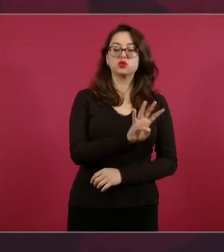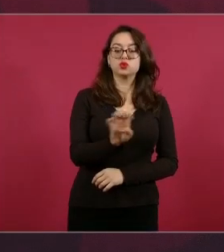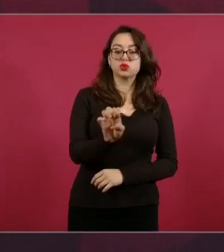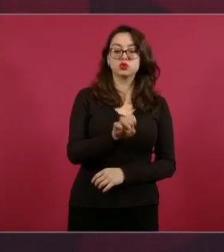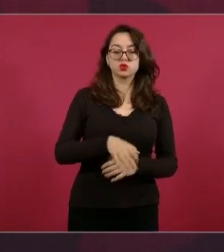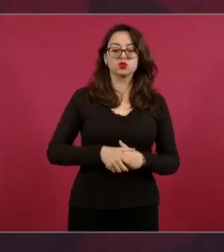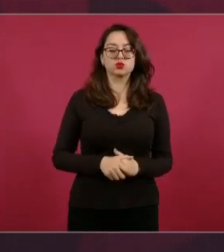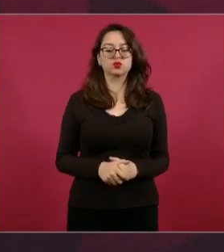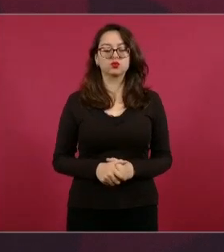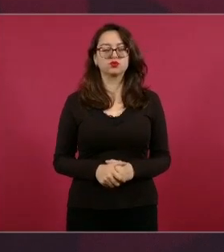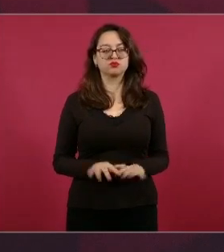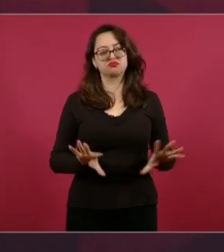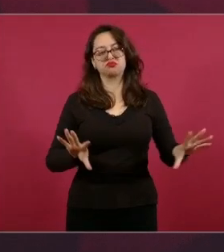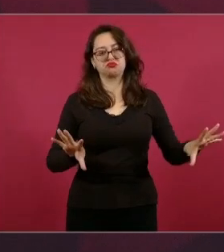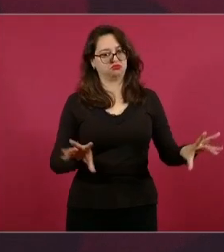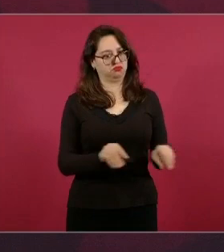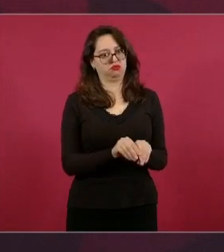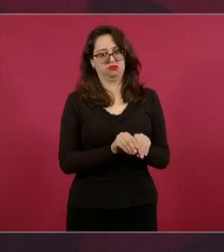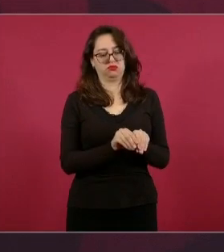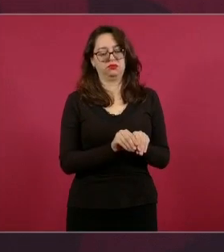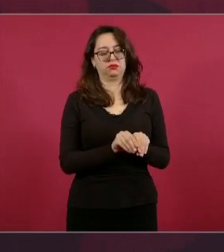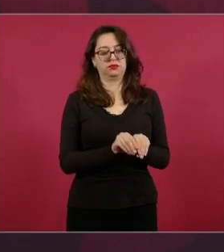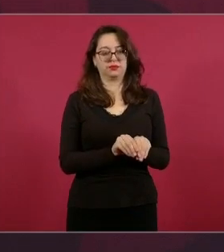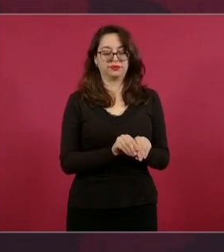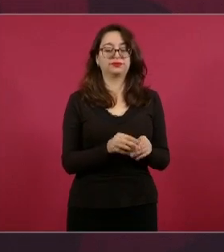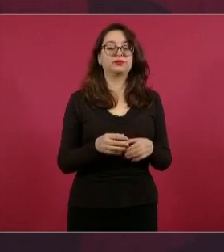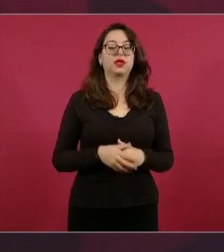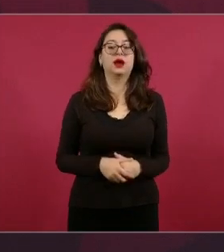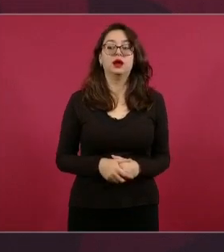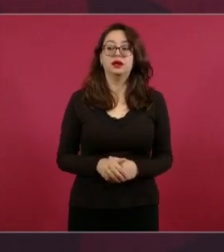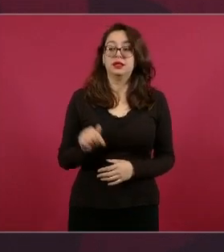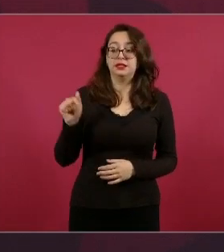¿Saben cuántos aviones llegan